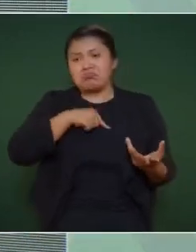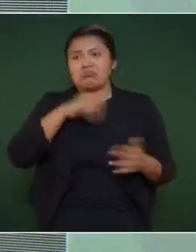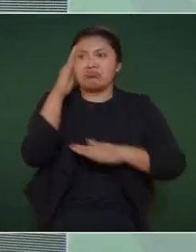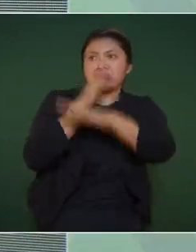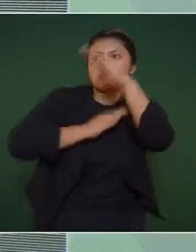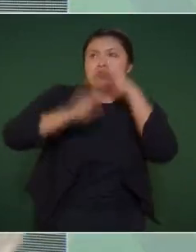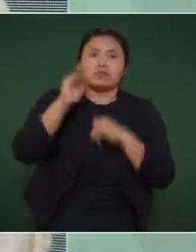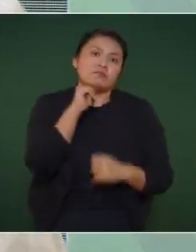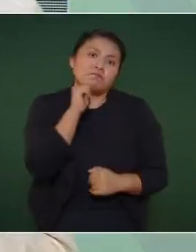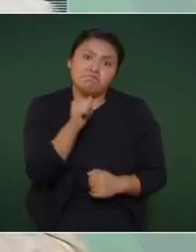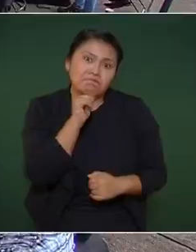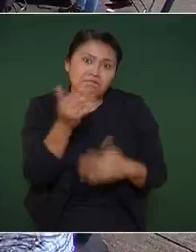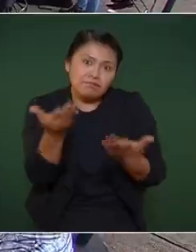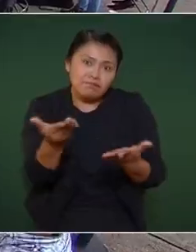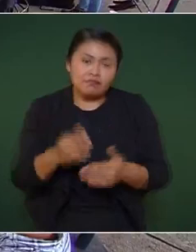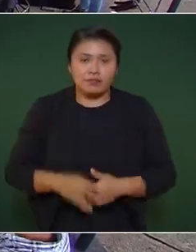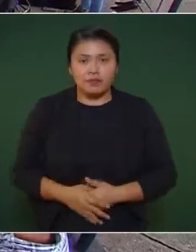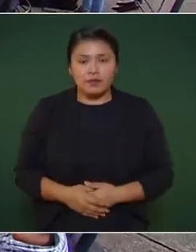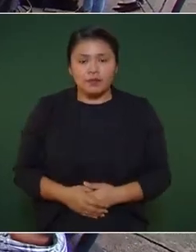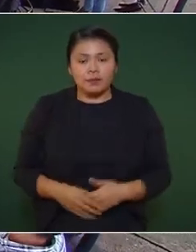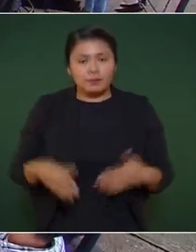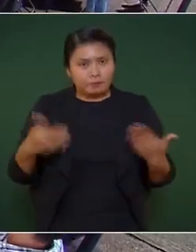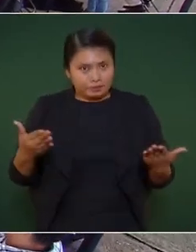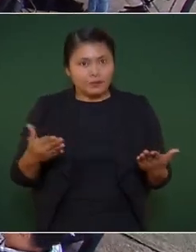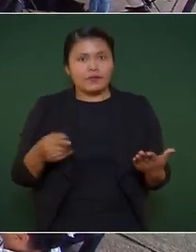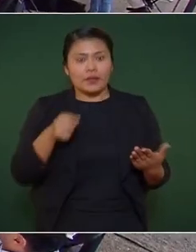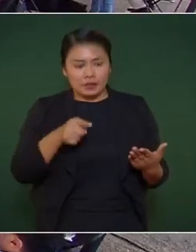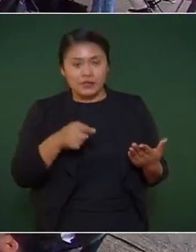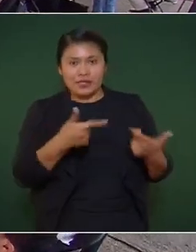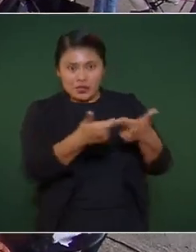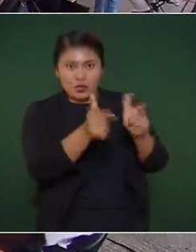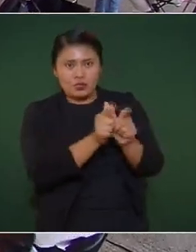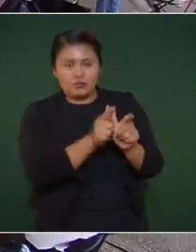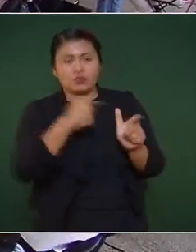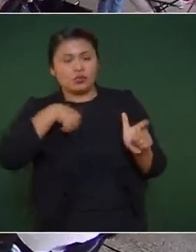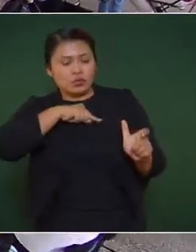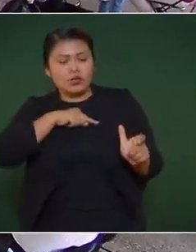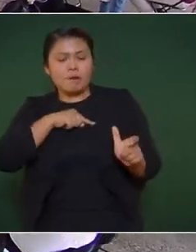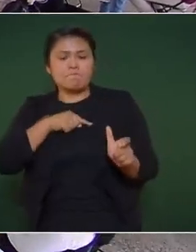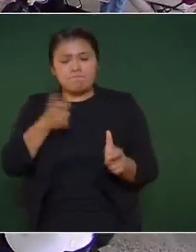Entonces, a cada comité se le va a entregar un presupuesto